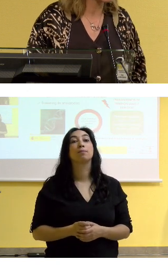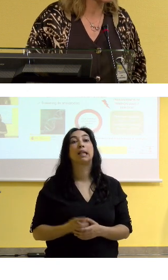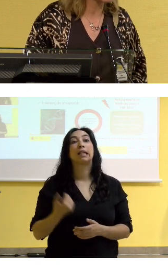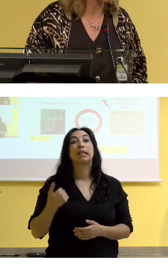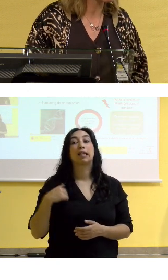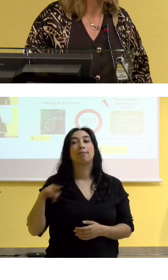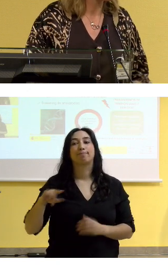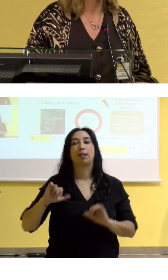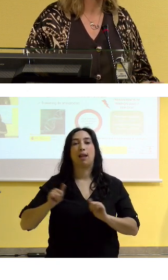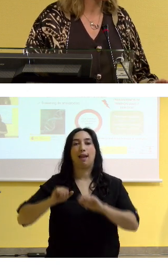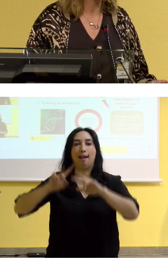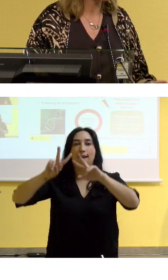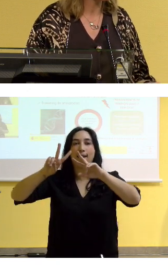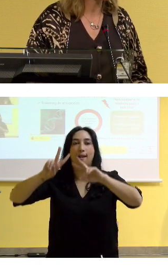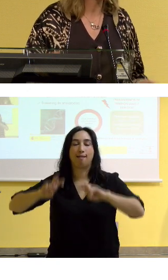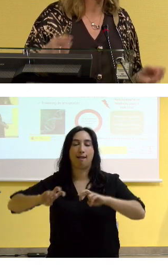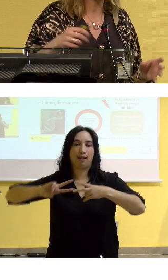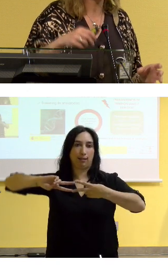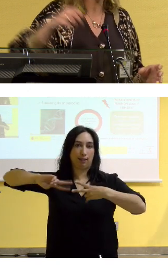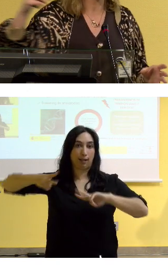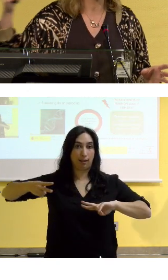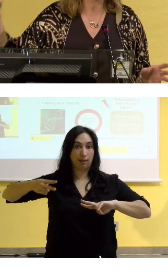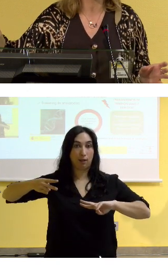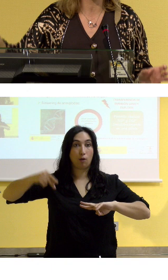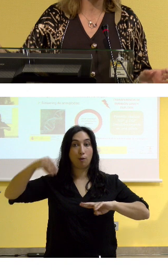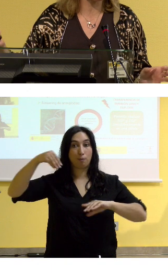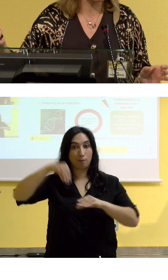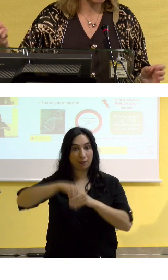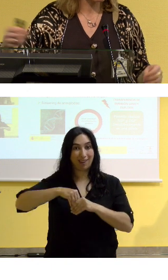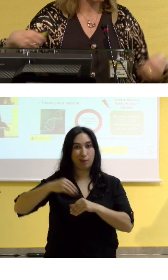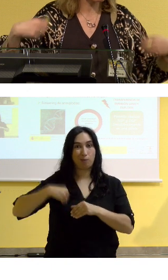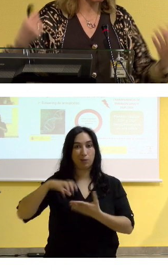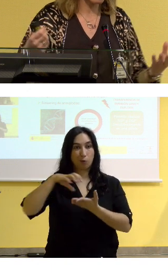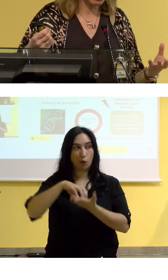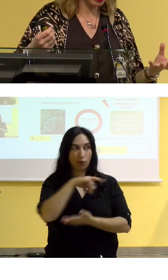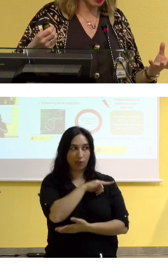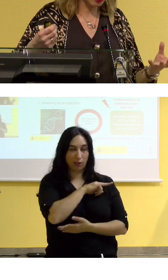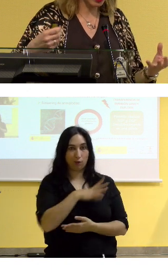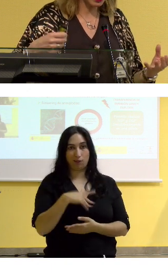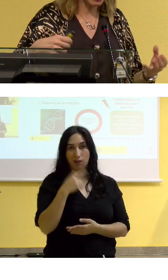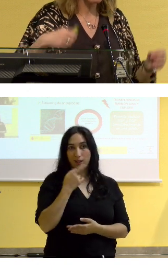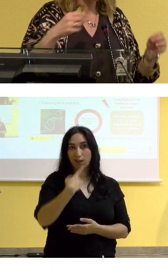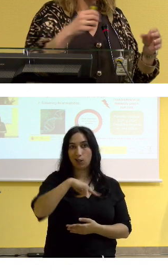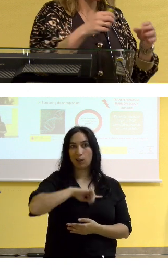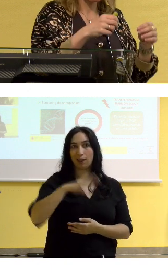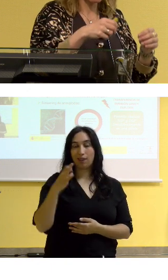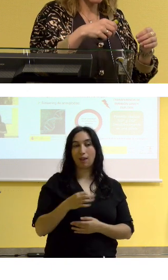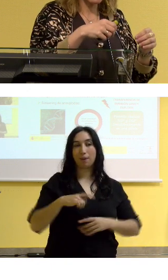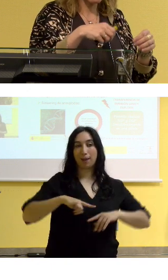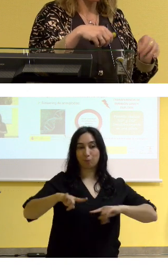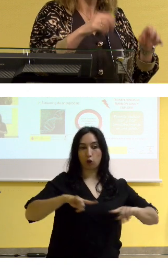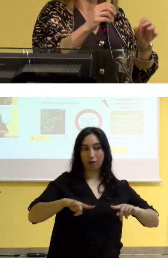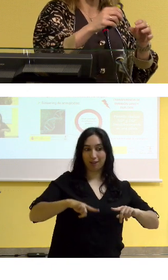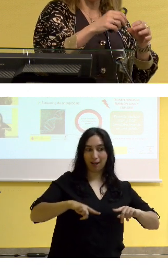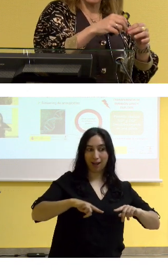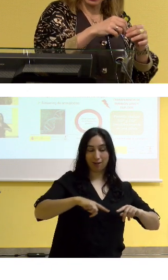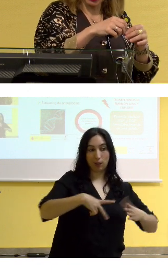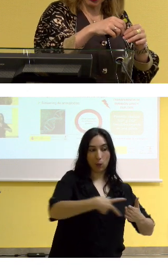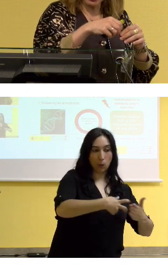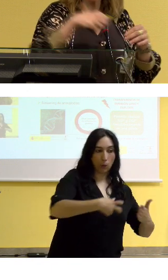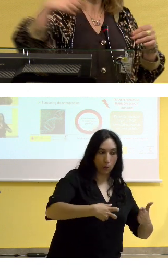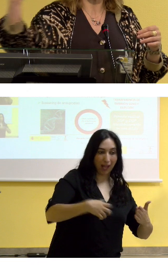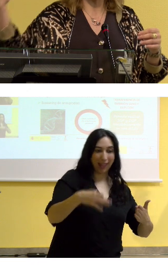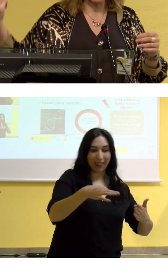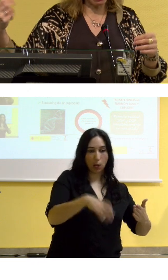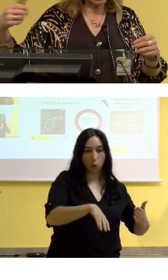análisis genético. Este análisis genético se lleva en estos centros. O sea, nosotros tenemos que coordinar que se biopsian, recogen la